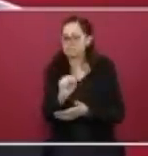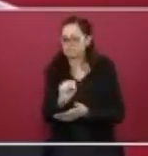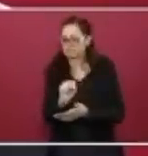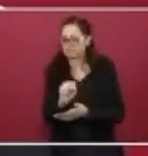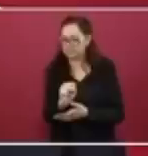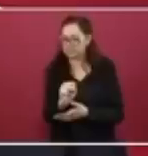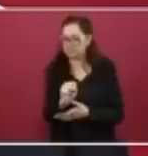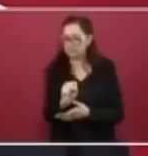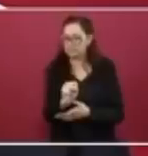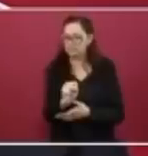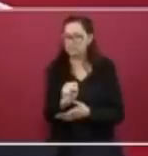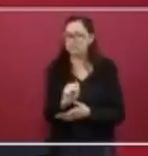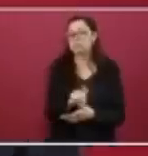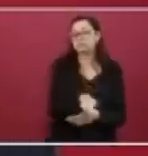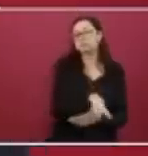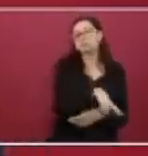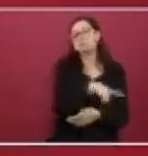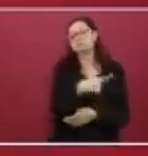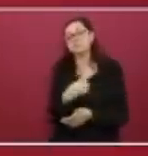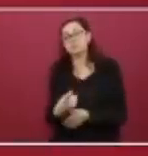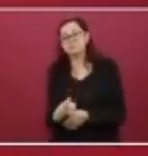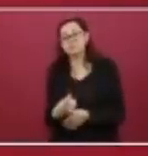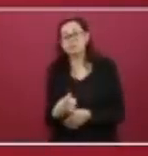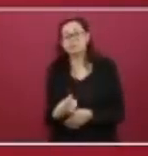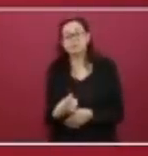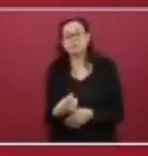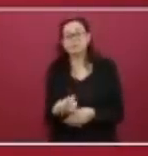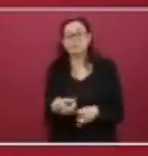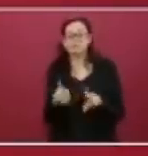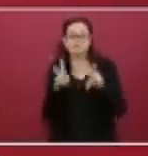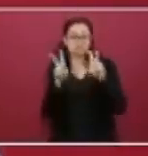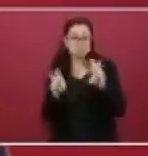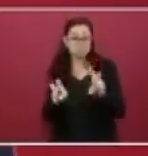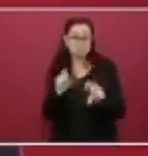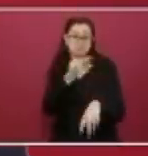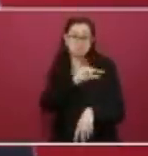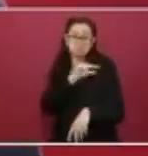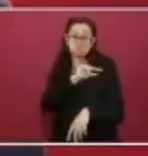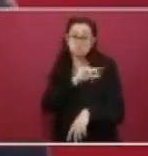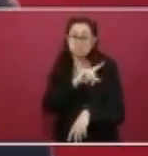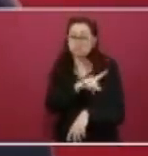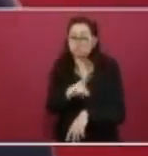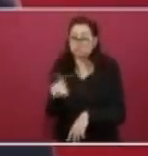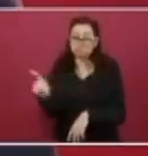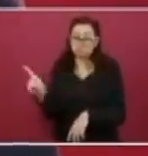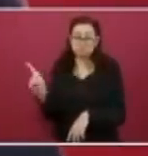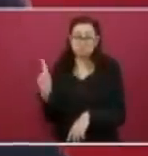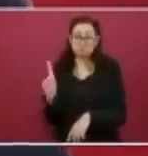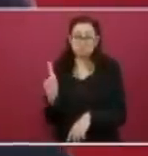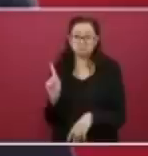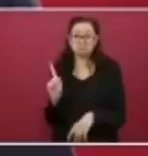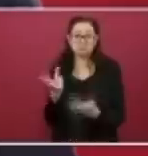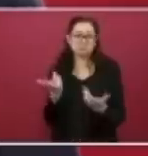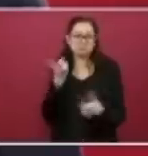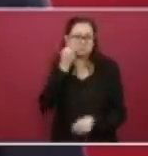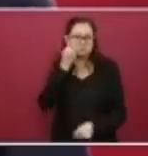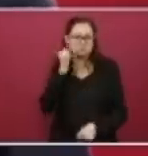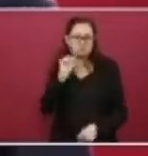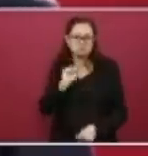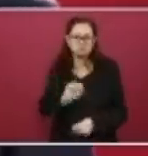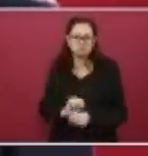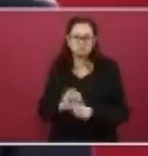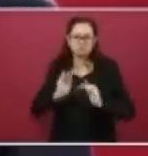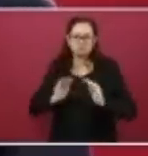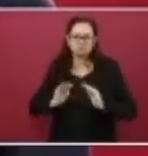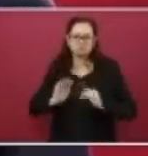y en el caso de de las estancias es la secretaria de bienestar la